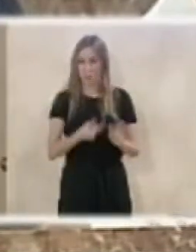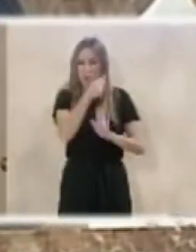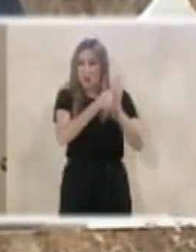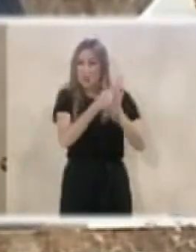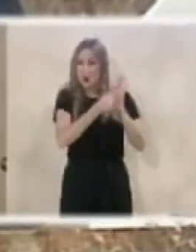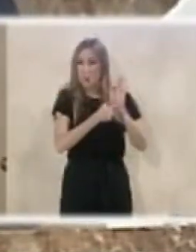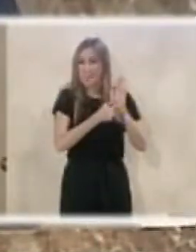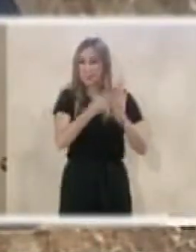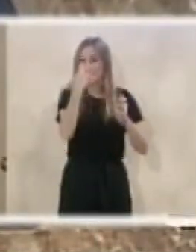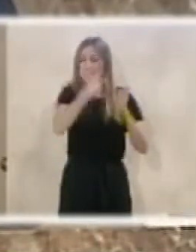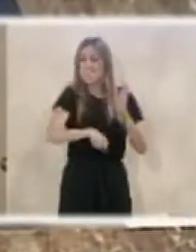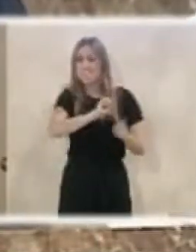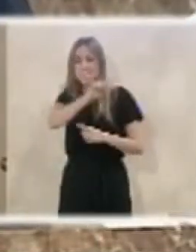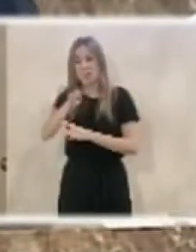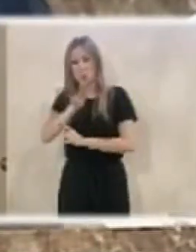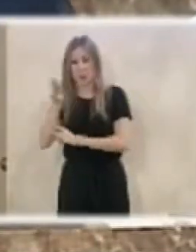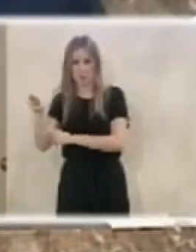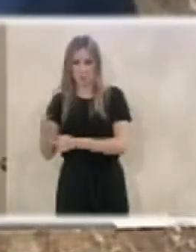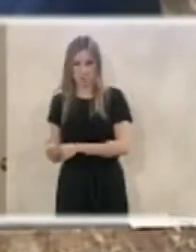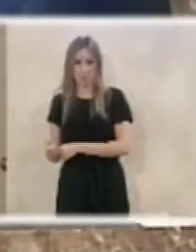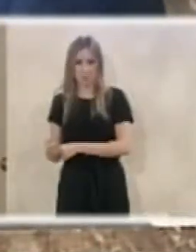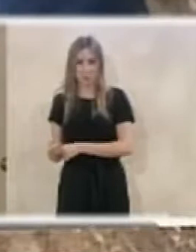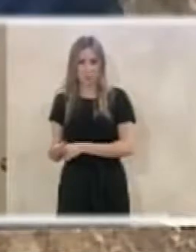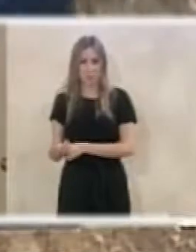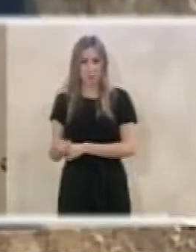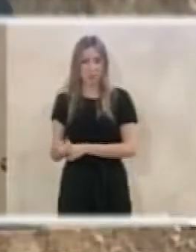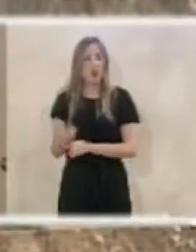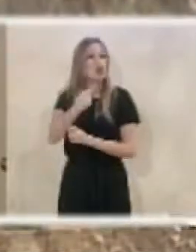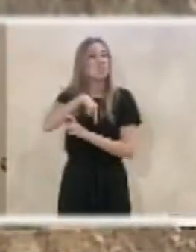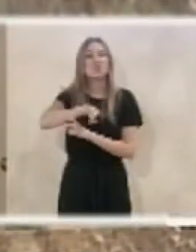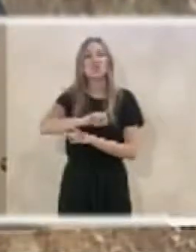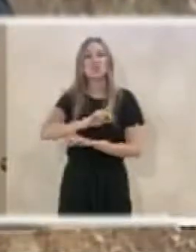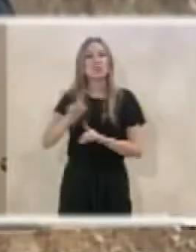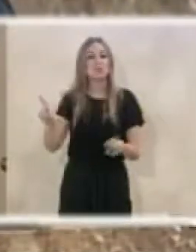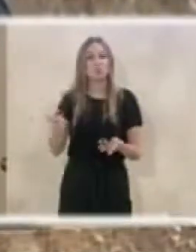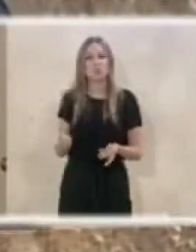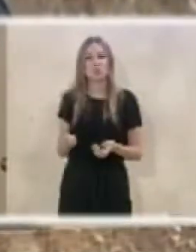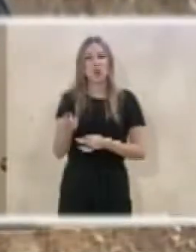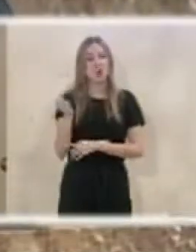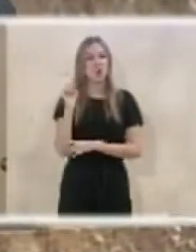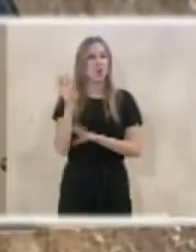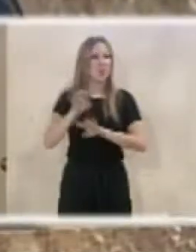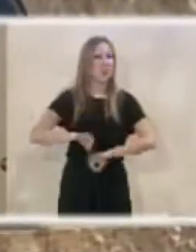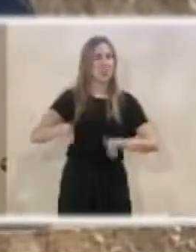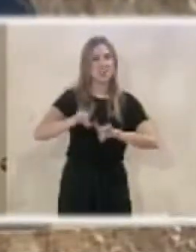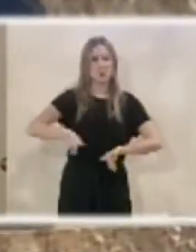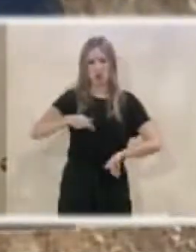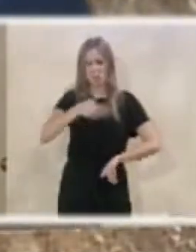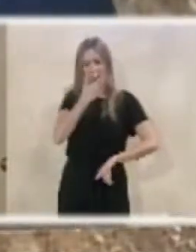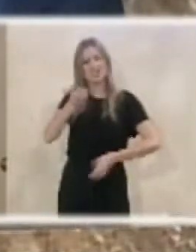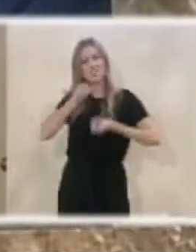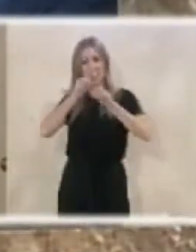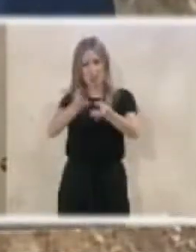Popular. Por lo tanto, nosotros no nos ponemos de perfil, decimos lo que tenemos que